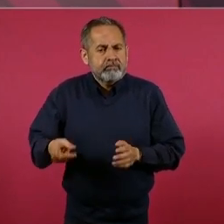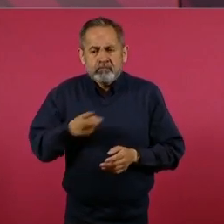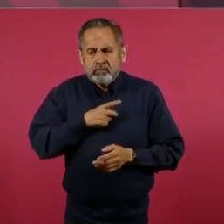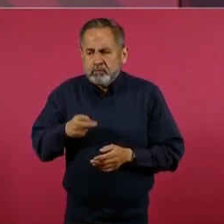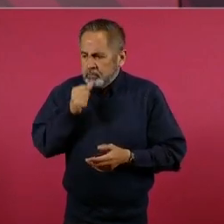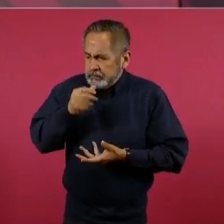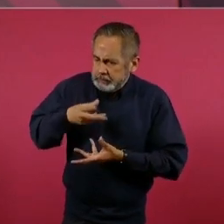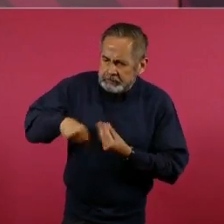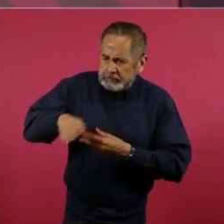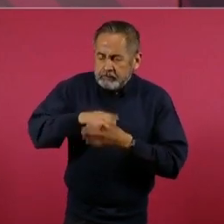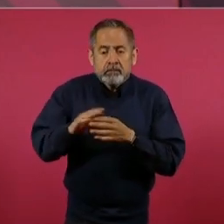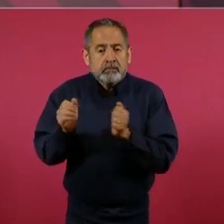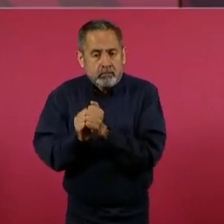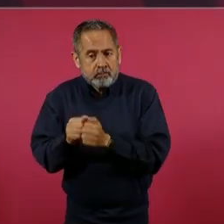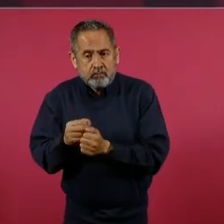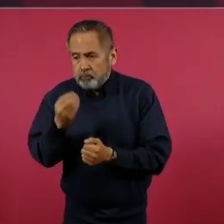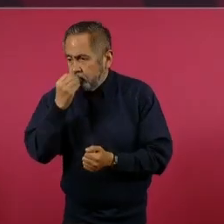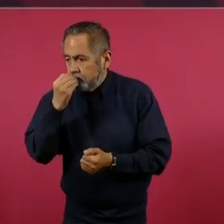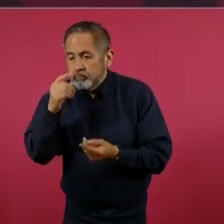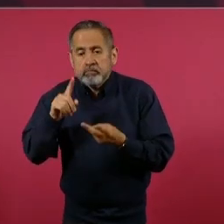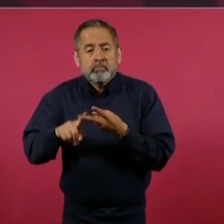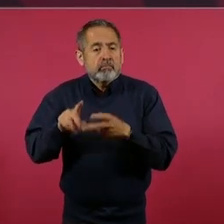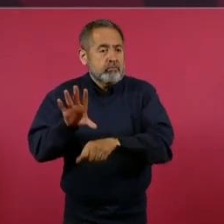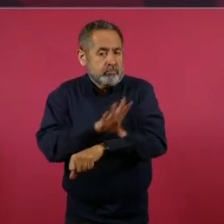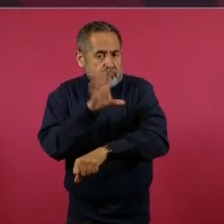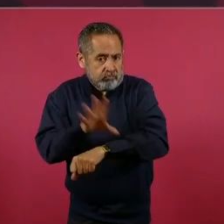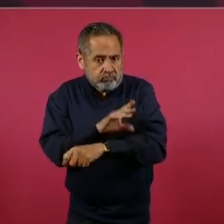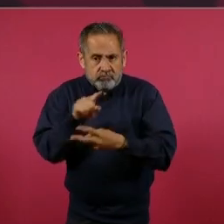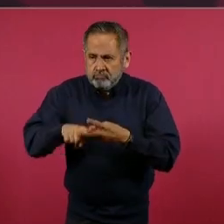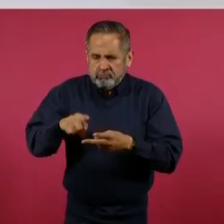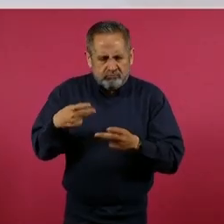autosuficiencia energética. Avanzamos